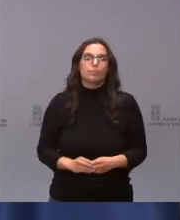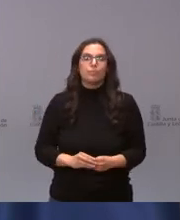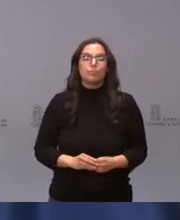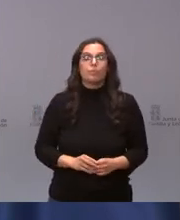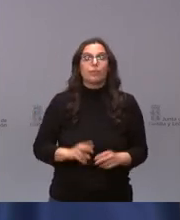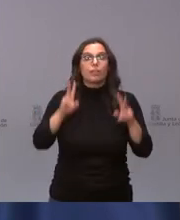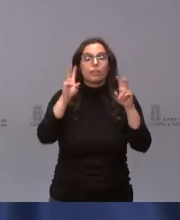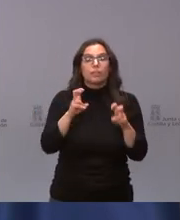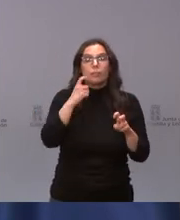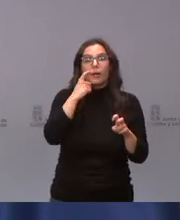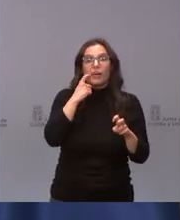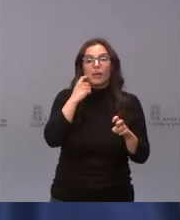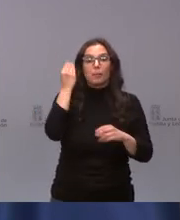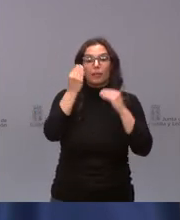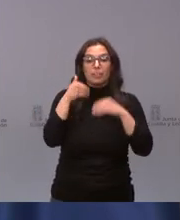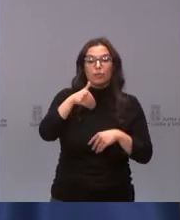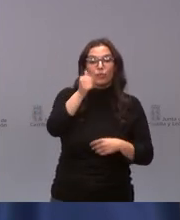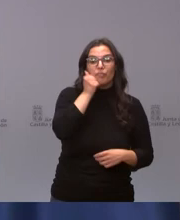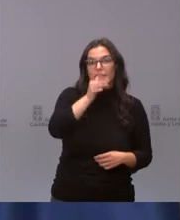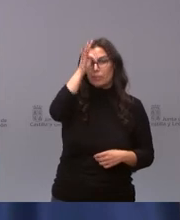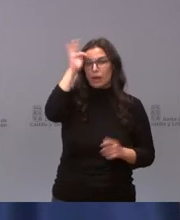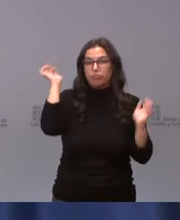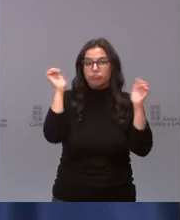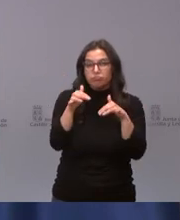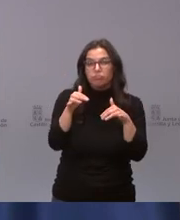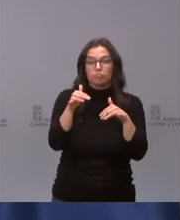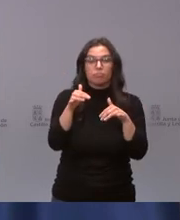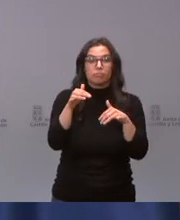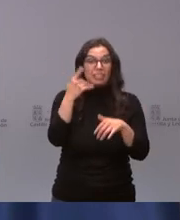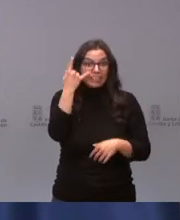previsto que va a ocurrir el fin de semana en Salamanca,